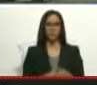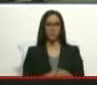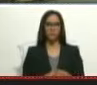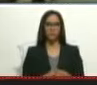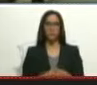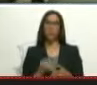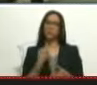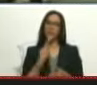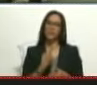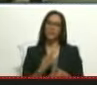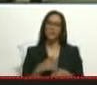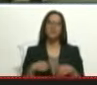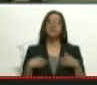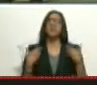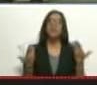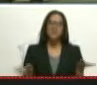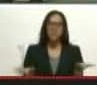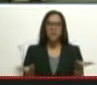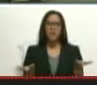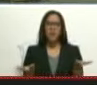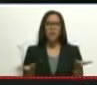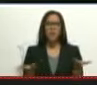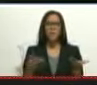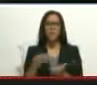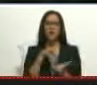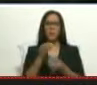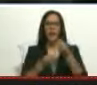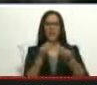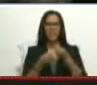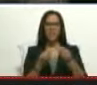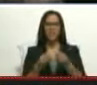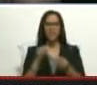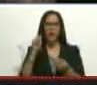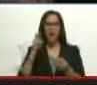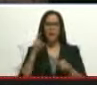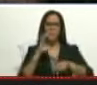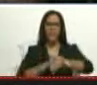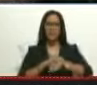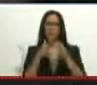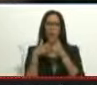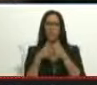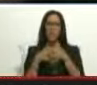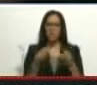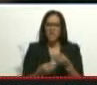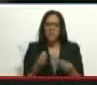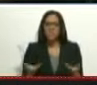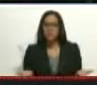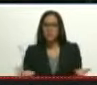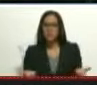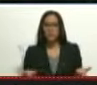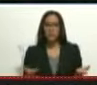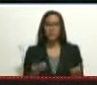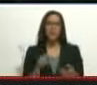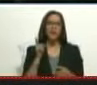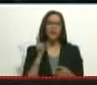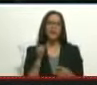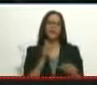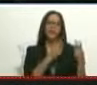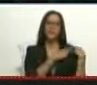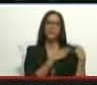Cuando le dicen qué delitos cometió Al-Assad para estar preso en Estados Unidos, él dice, era el encargado de